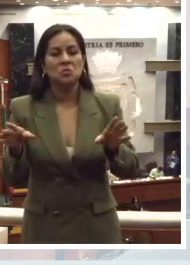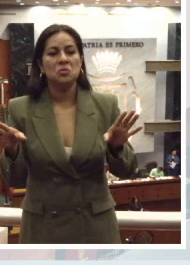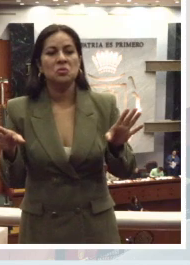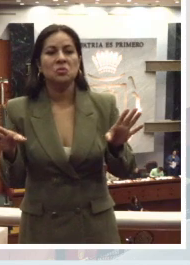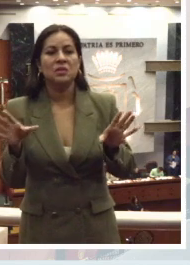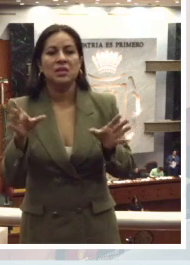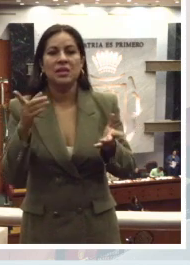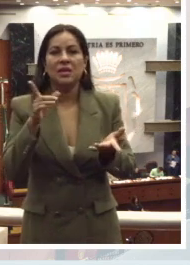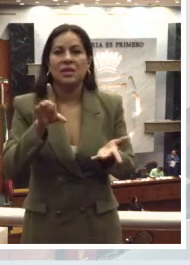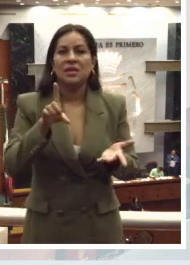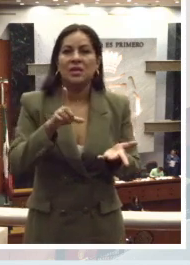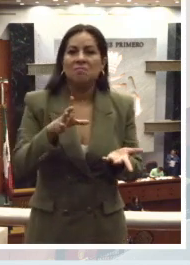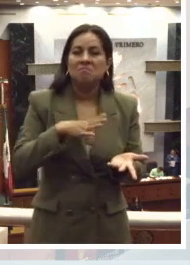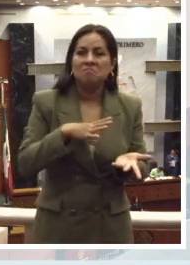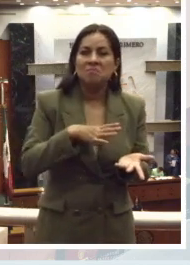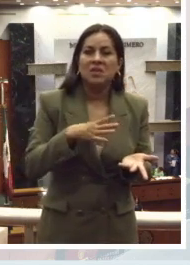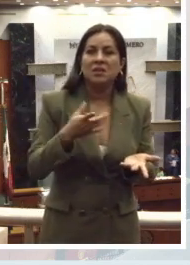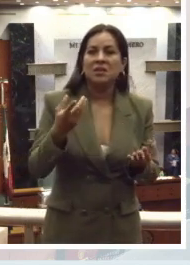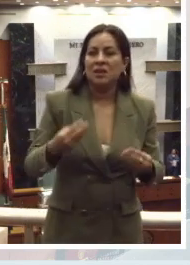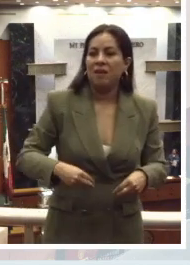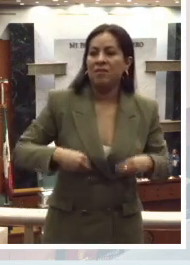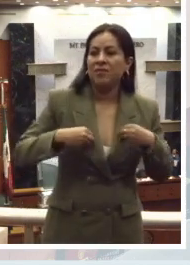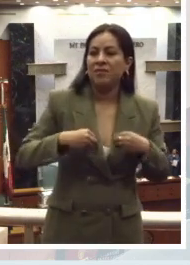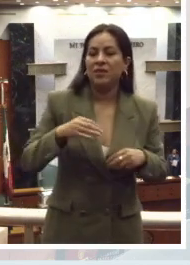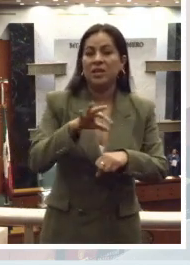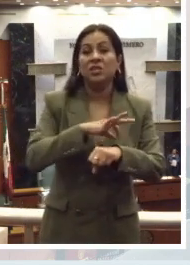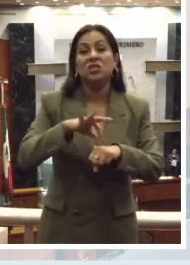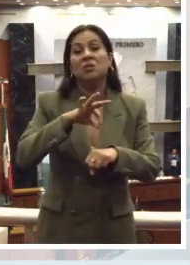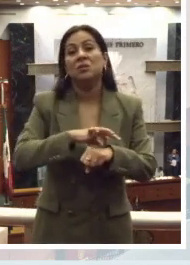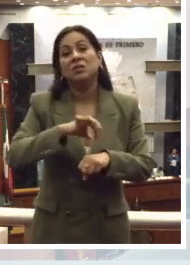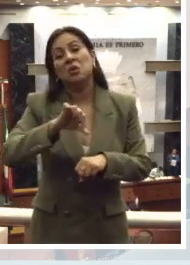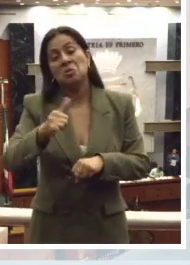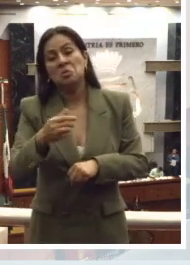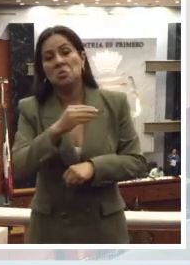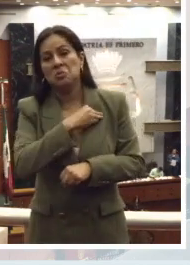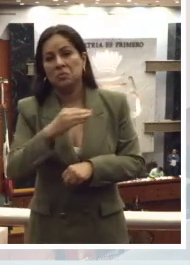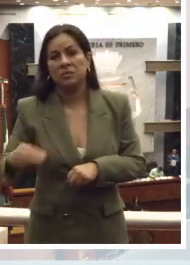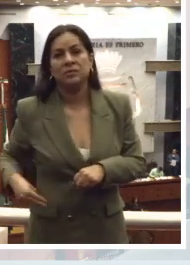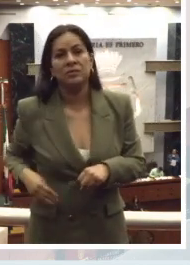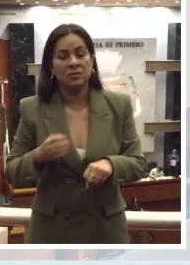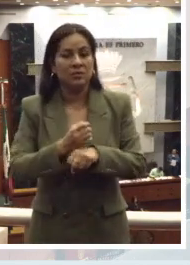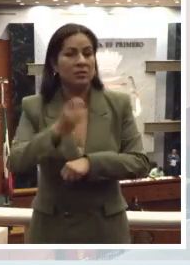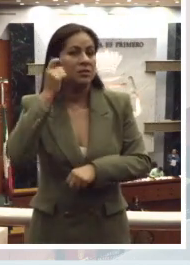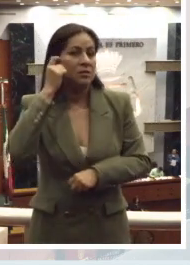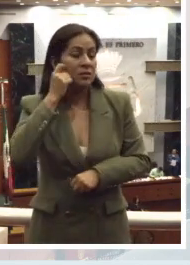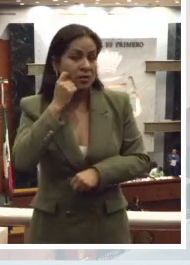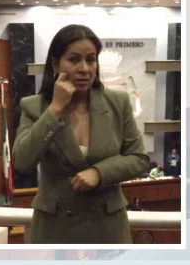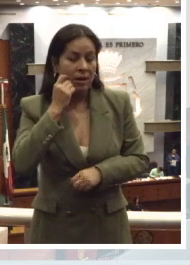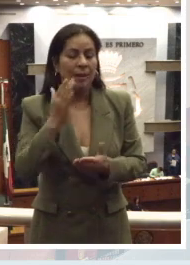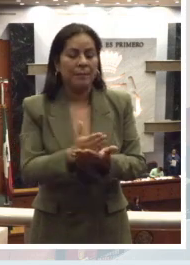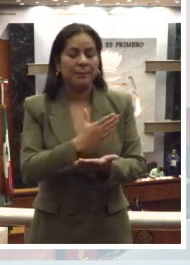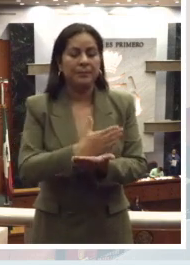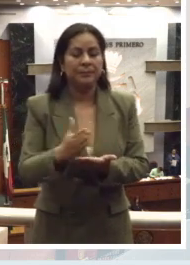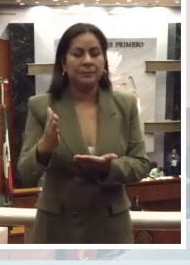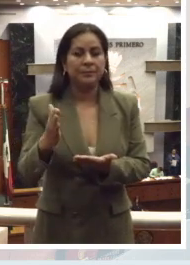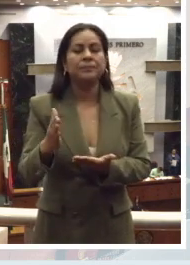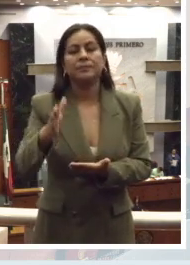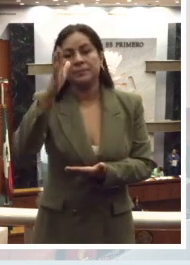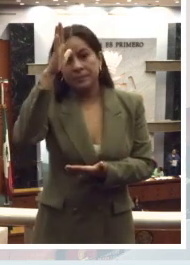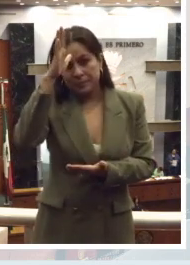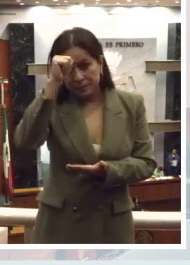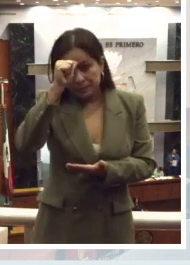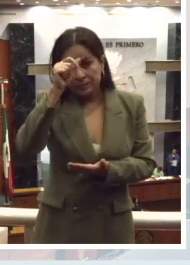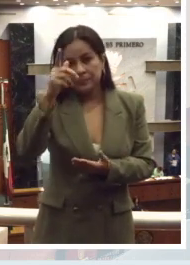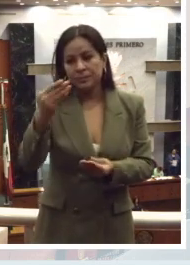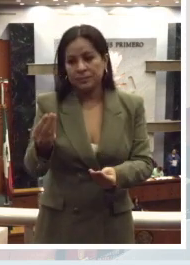se encuentran asentados en la capital del estado y los demás municipios de Guerrero. Además, de acuerdo con los